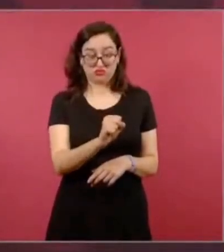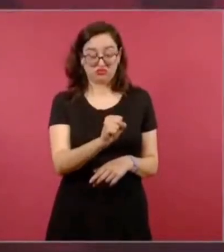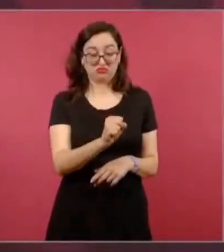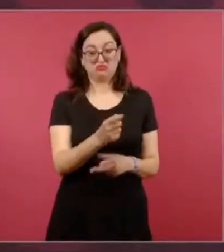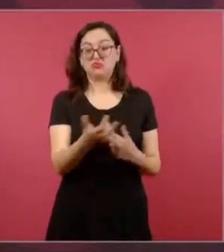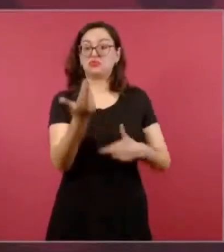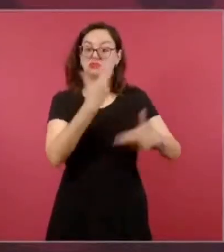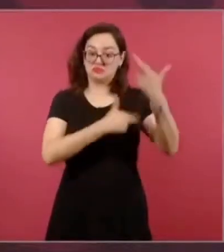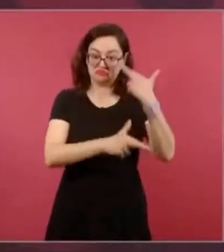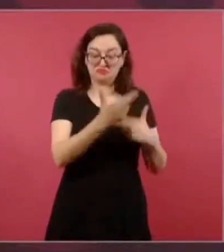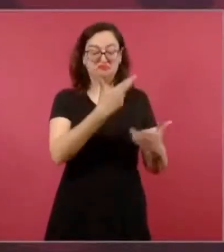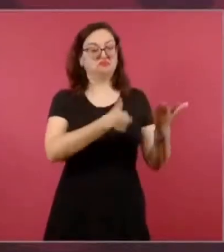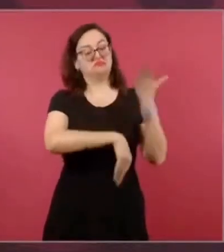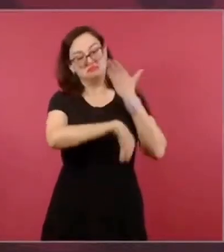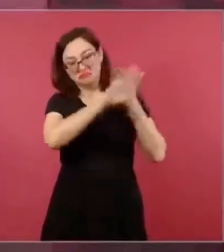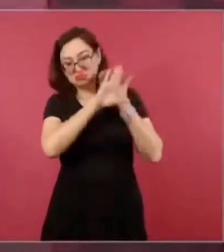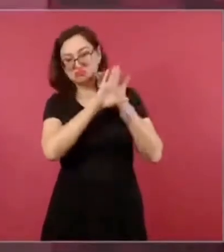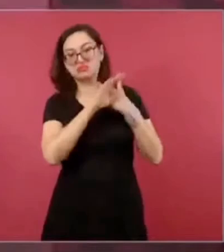ir.